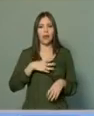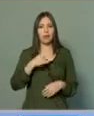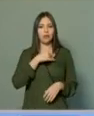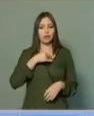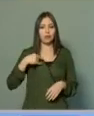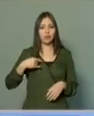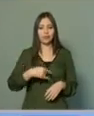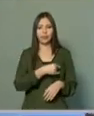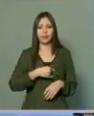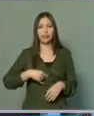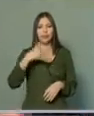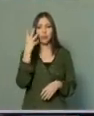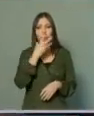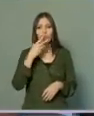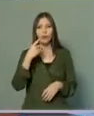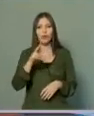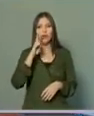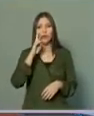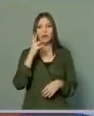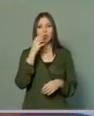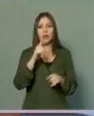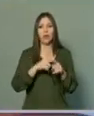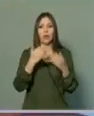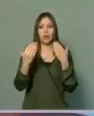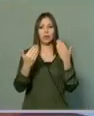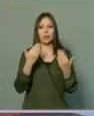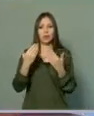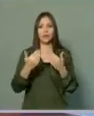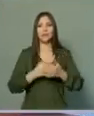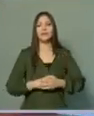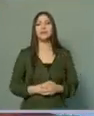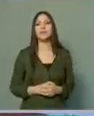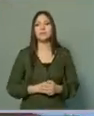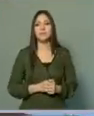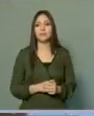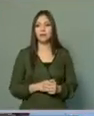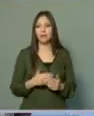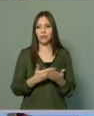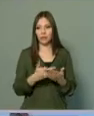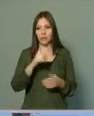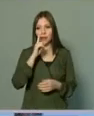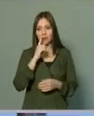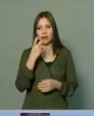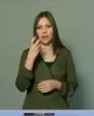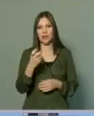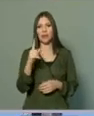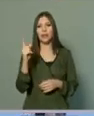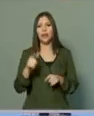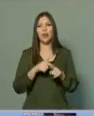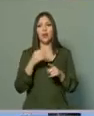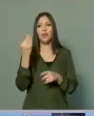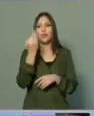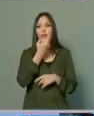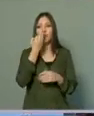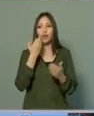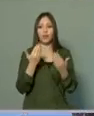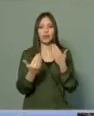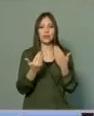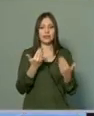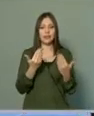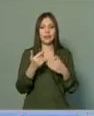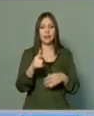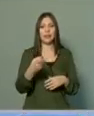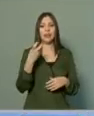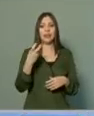la parte de enfrente y también ahí pueden imprimir pues su sello de personalidad, ¿no? Exactamente, ahorita vamos a Vanessa con la parte floral. Esto lo vamos a ver muy marcado toda